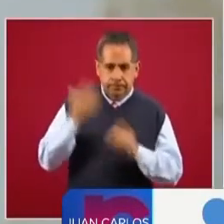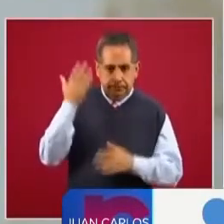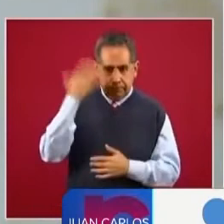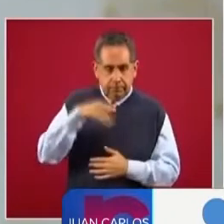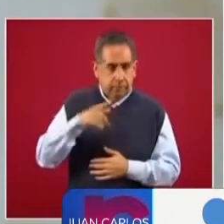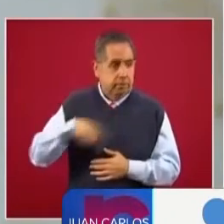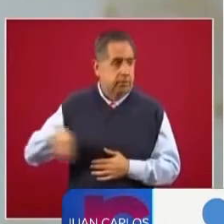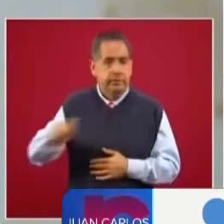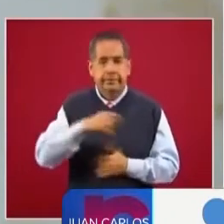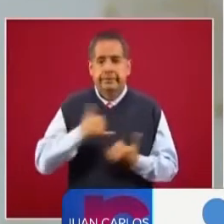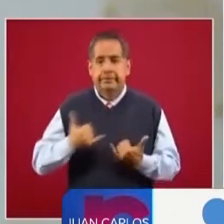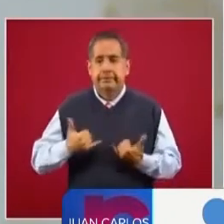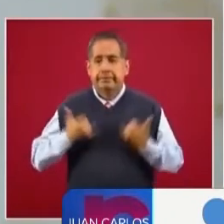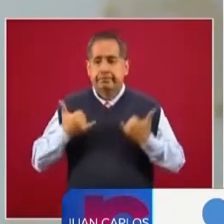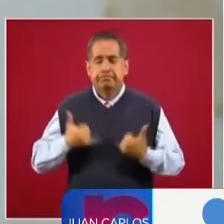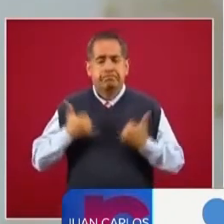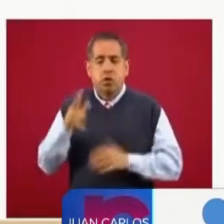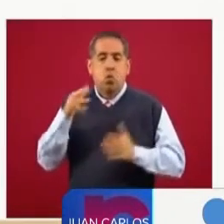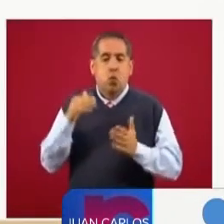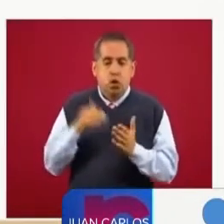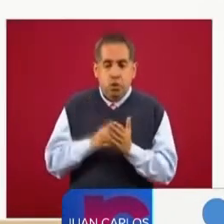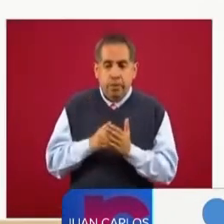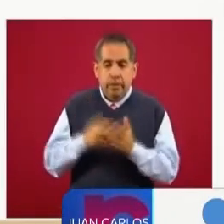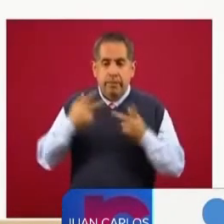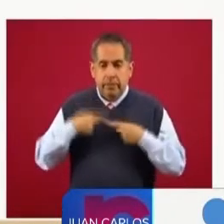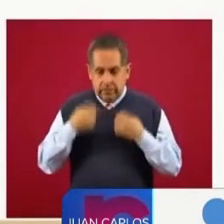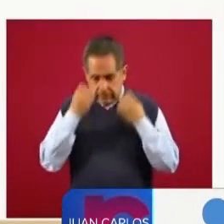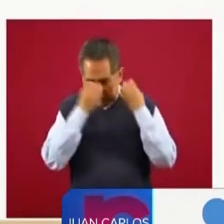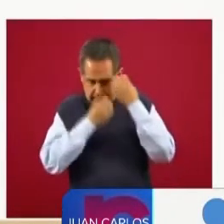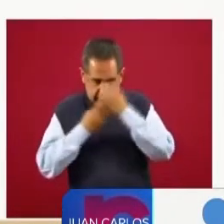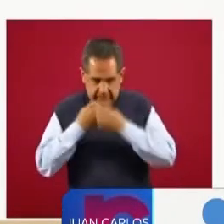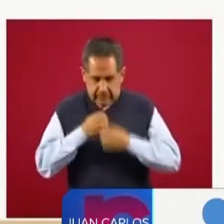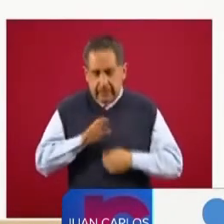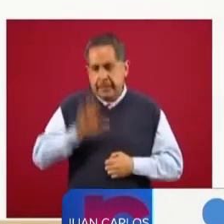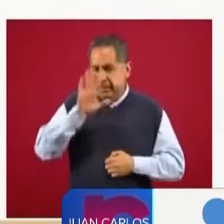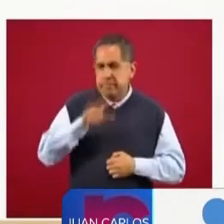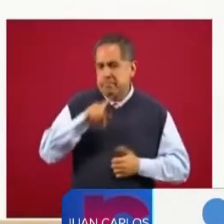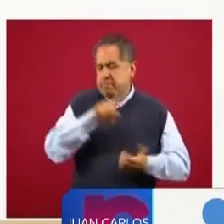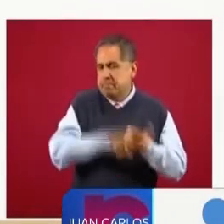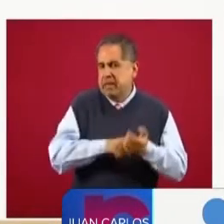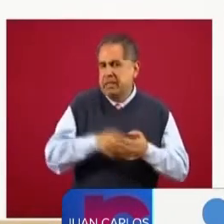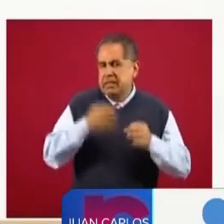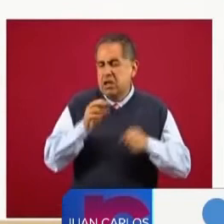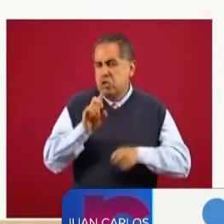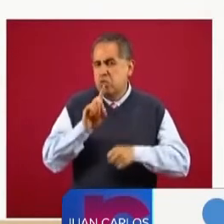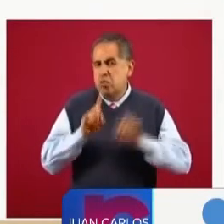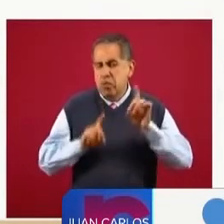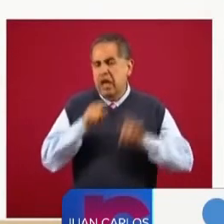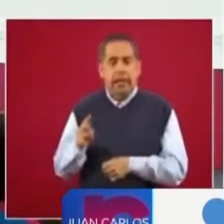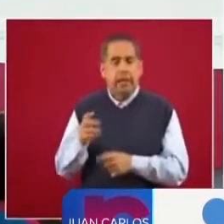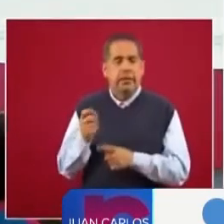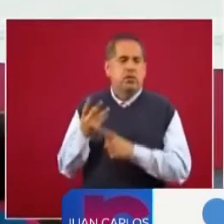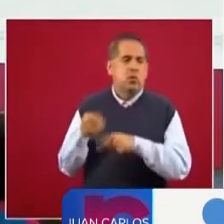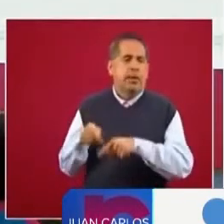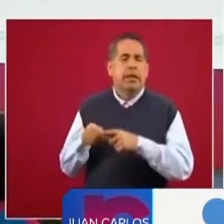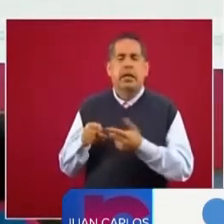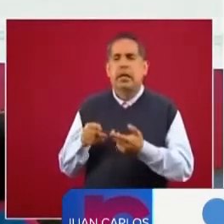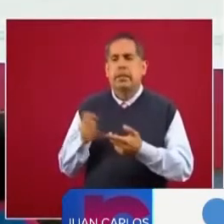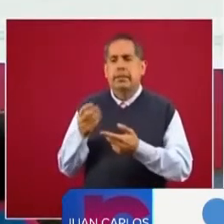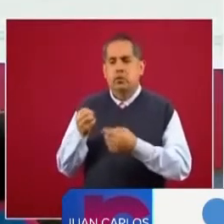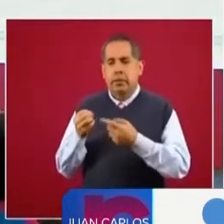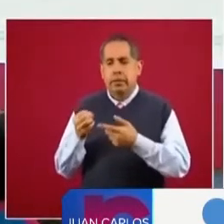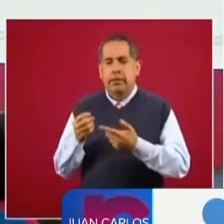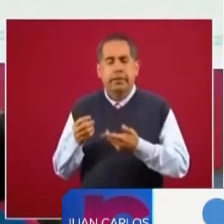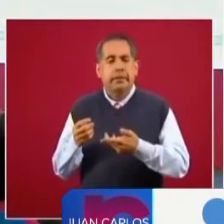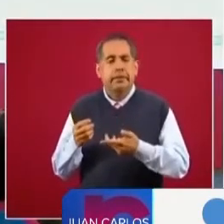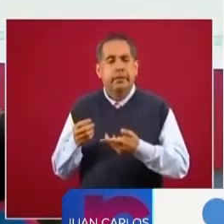María Luisa Albores González, y el director del Seguro Social, Zoé Robledo. Llegarán al mediodía, trabajarán en actividades